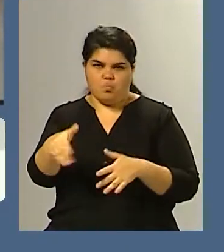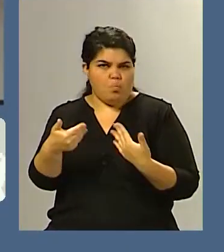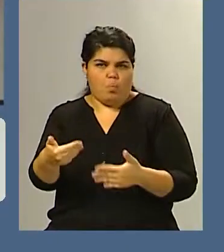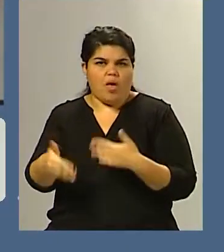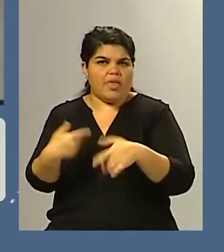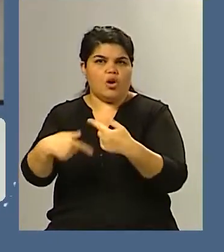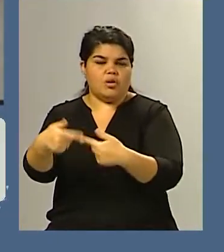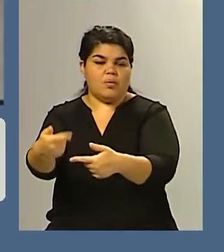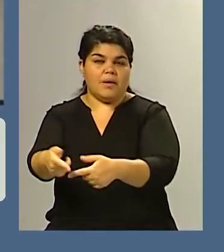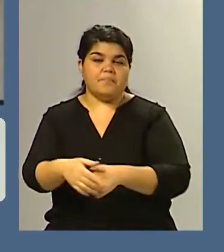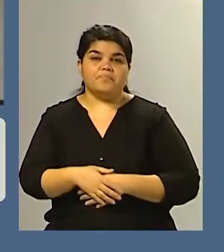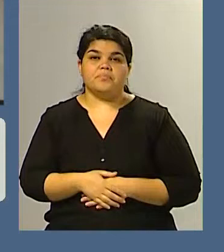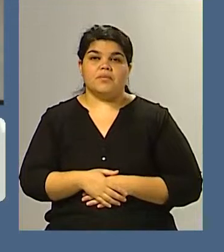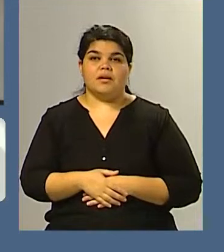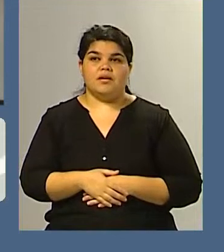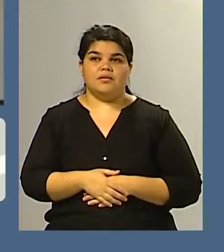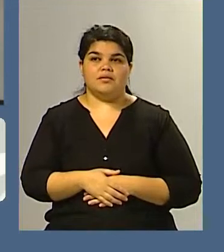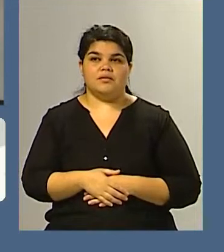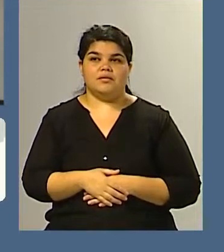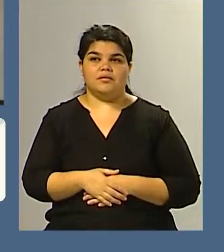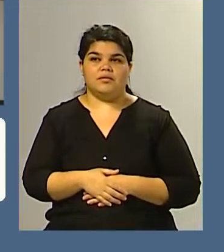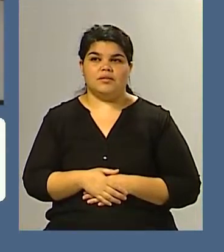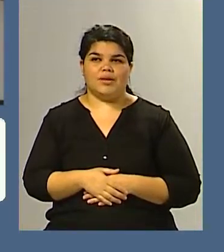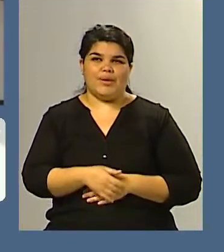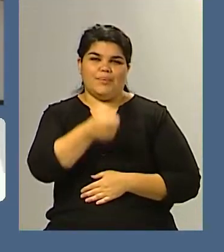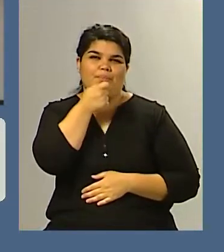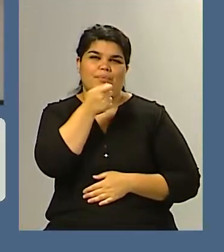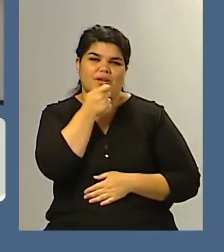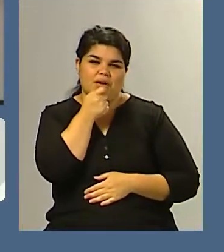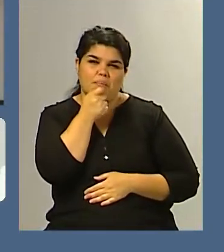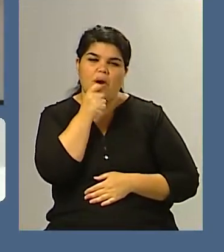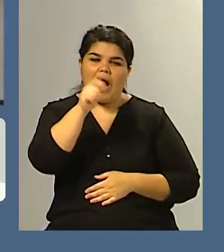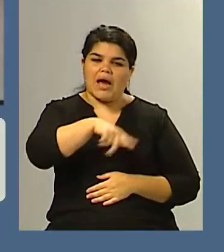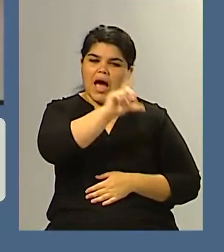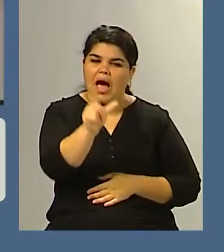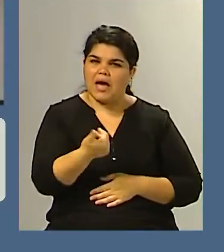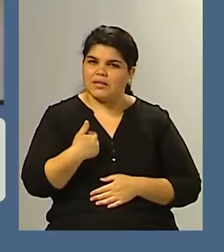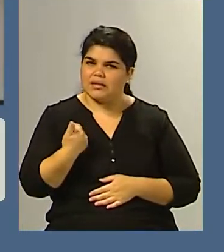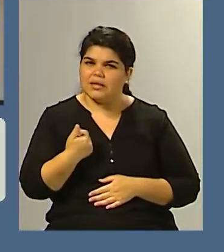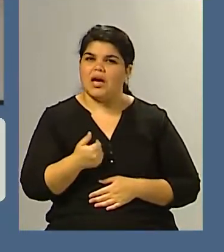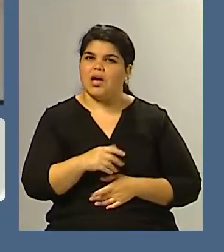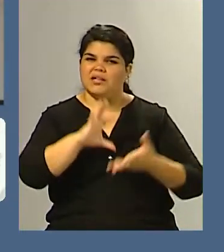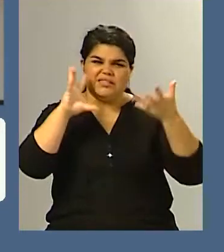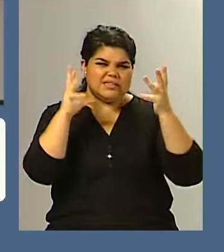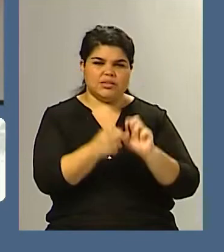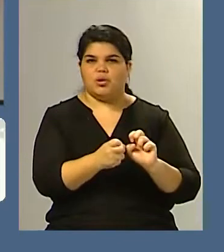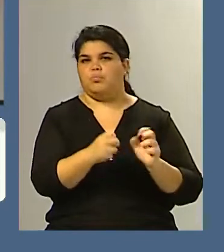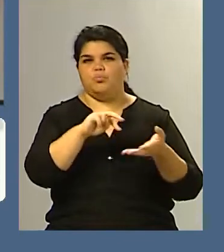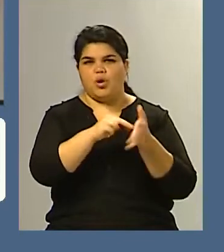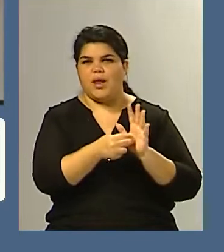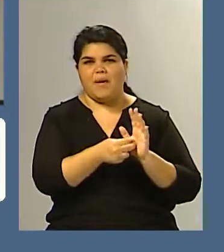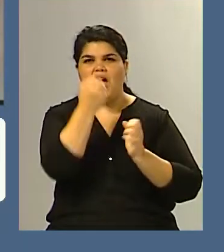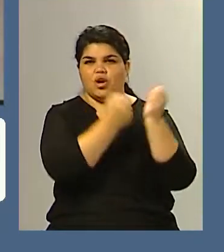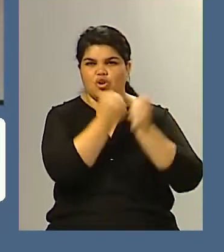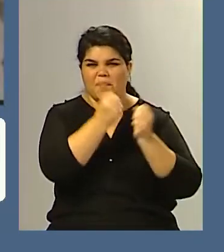la sucesión al gobierno actual en el gobierno argentino. Es decir, Brasil viene con deflación, viene con